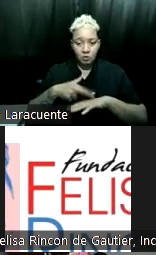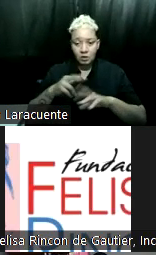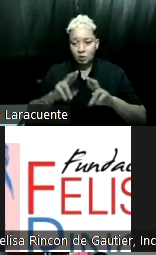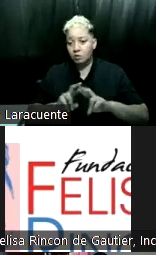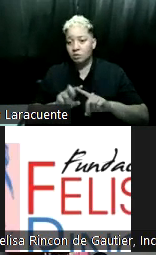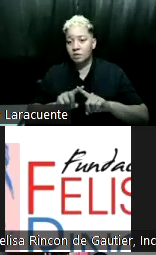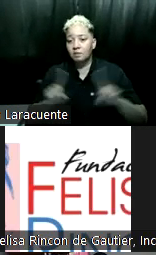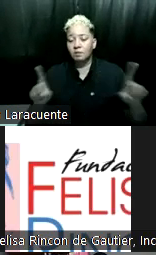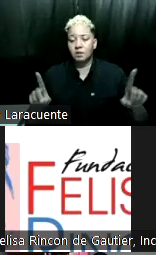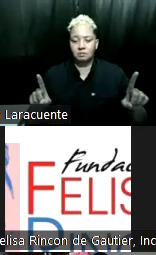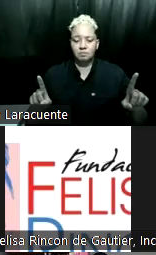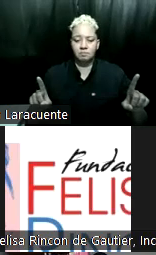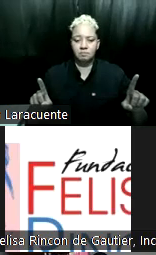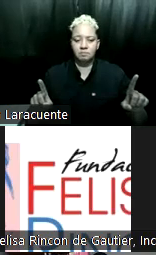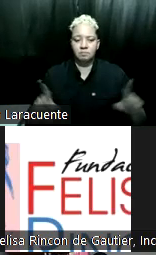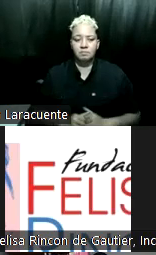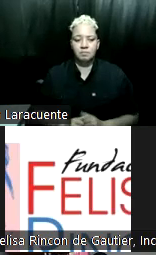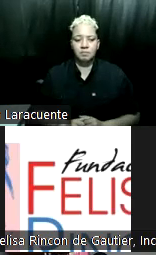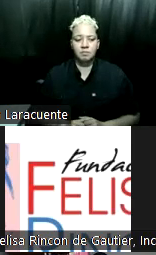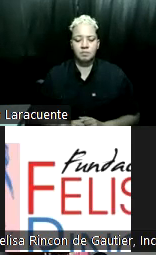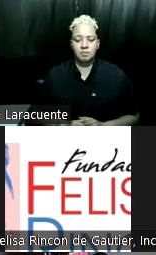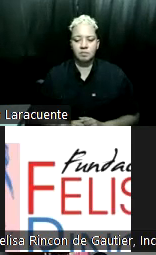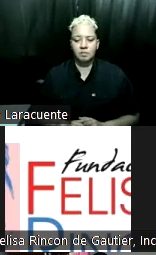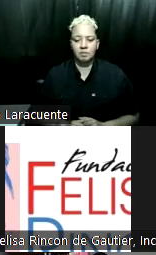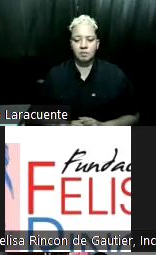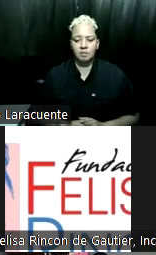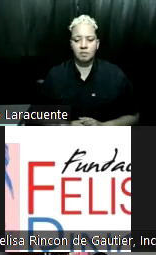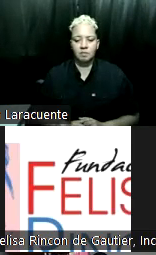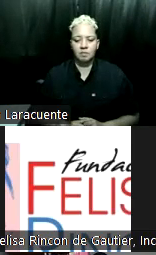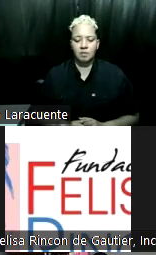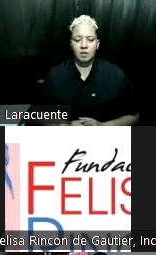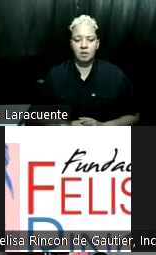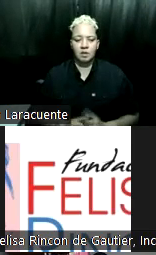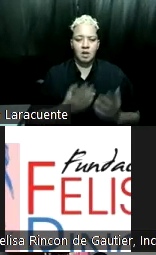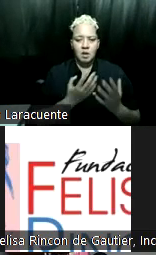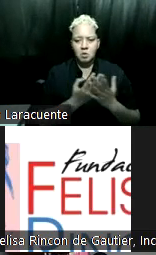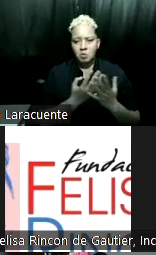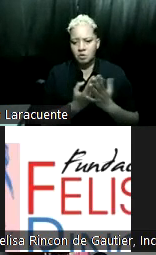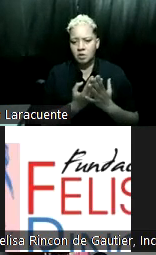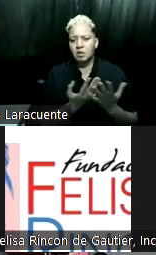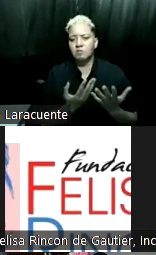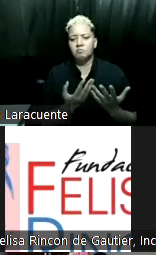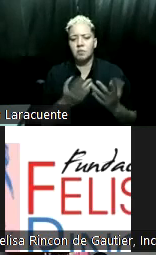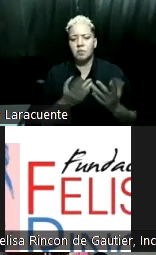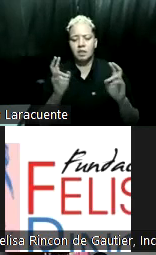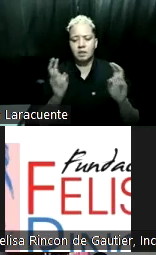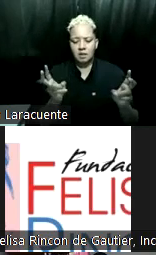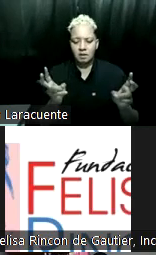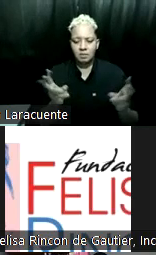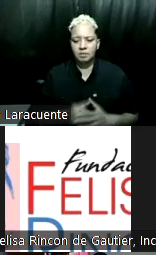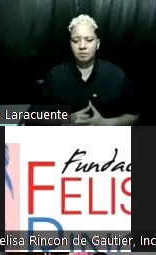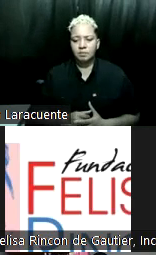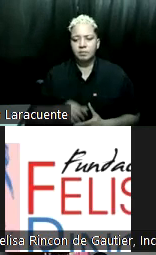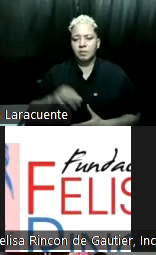pero no muy distinto. En las noticias sobresalen temas como el siguiente, que indica, y cito: